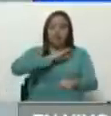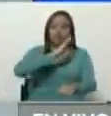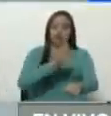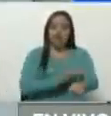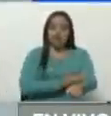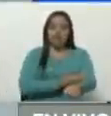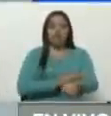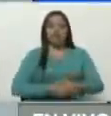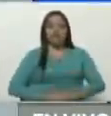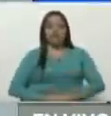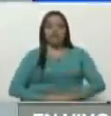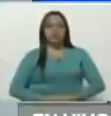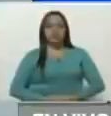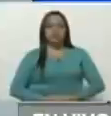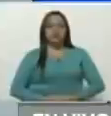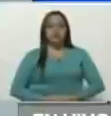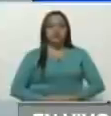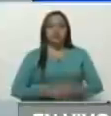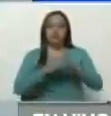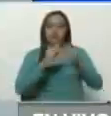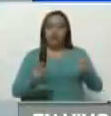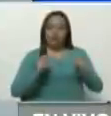fortalecimiento del poder popular.